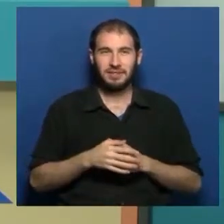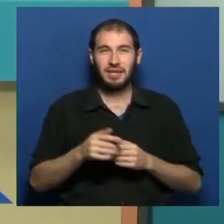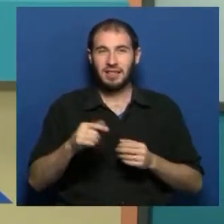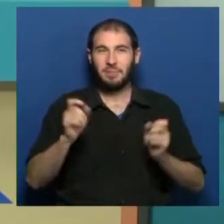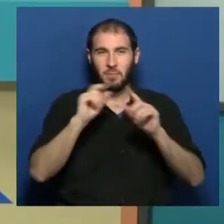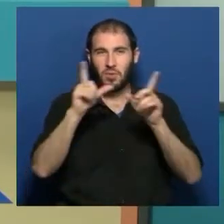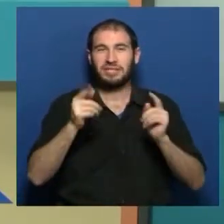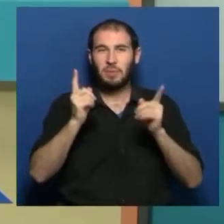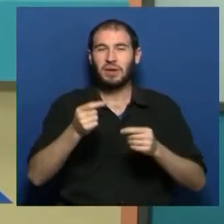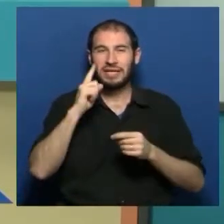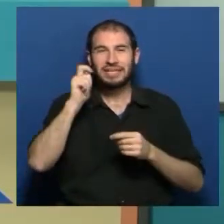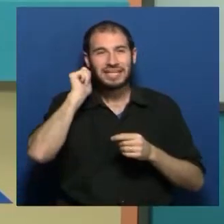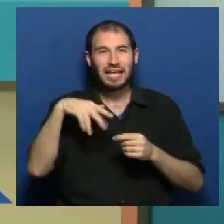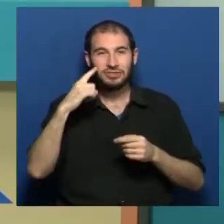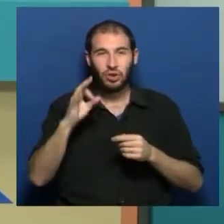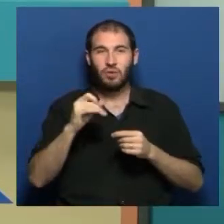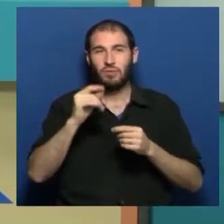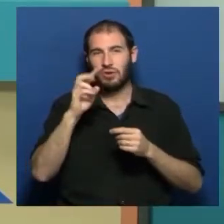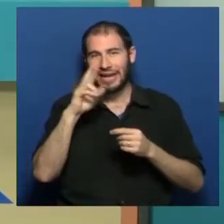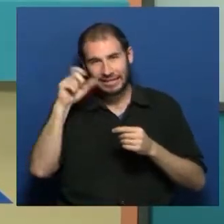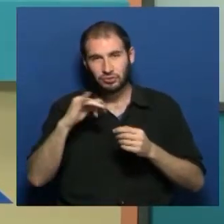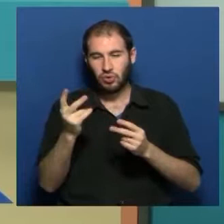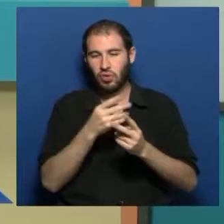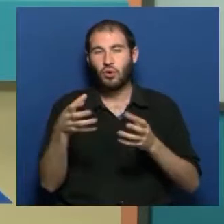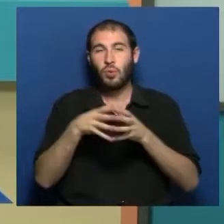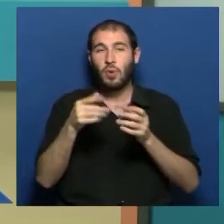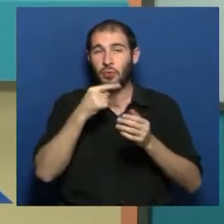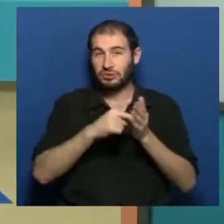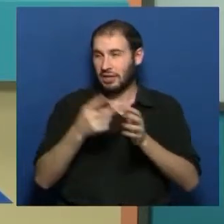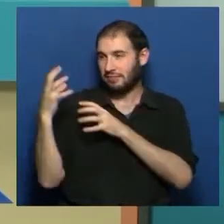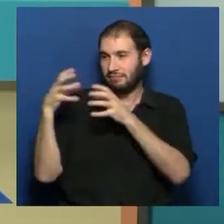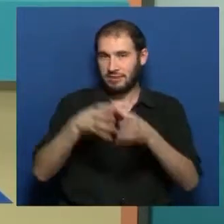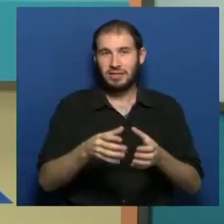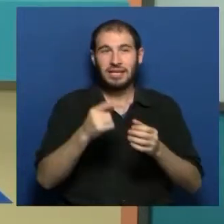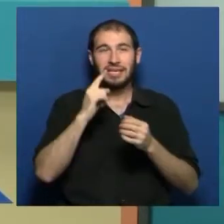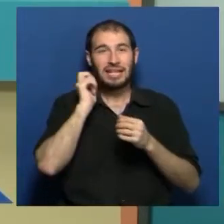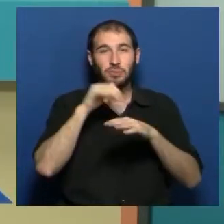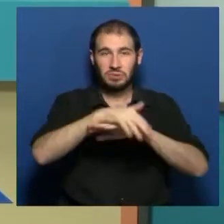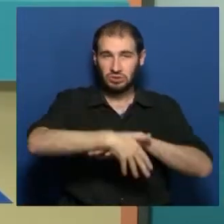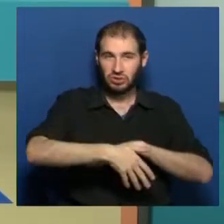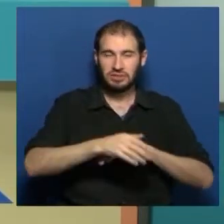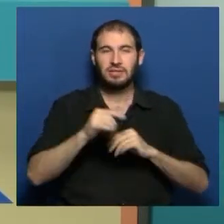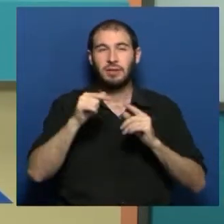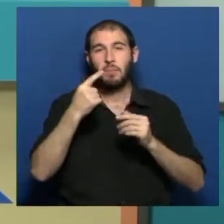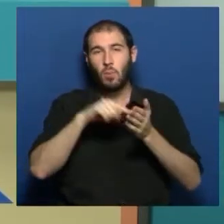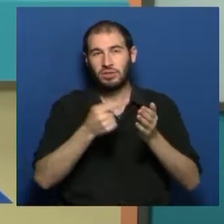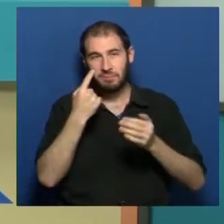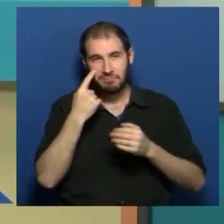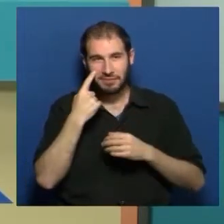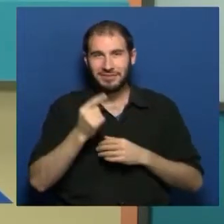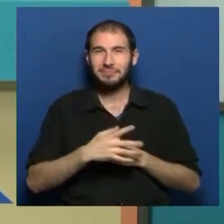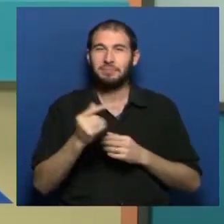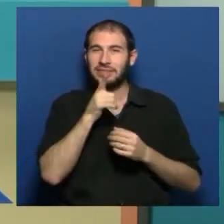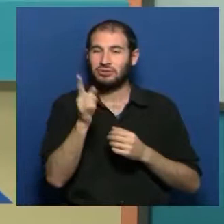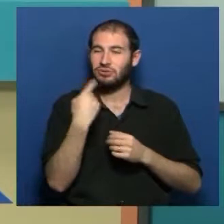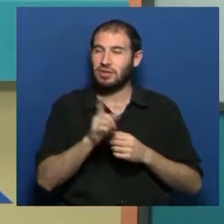increíble también, porque viene Ignacio del Pórtico y Renzo Montalbano, que son dos bandas de Buenos Aires. Ignacio es de Misiones, están viviendo en Buenos Aires y es como nosotros